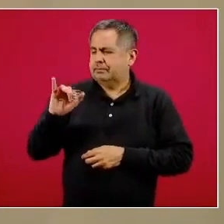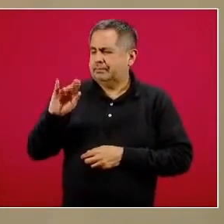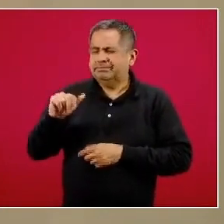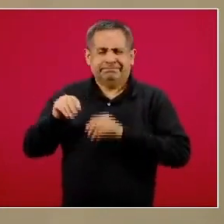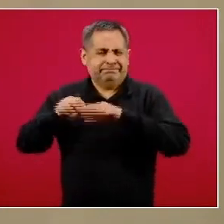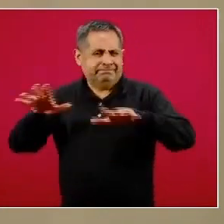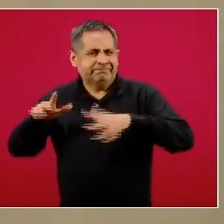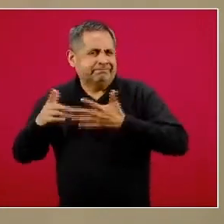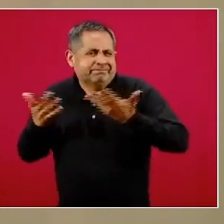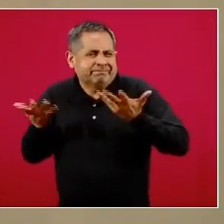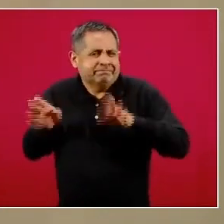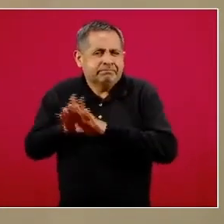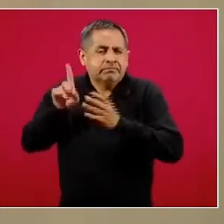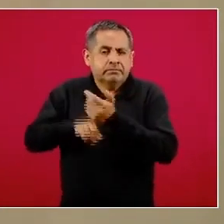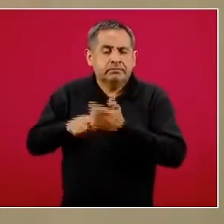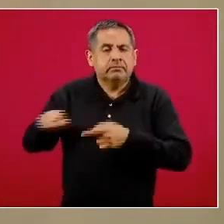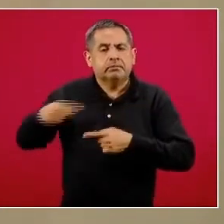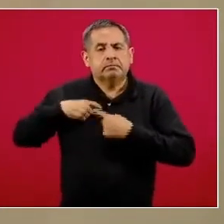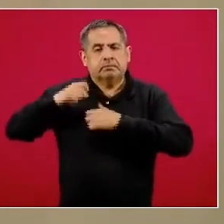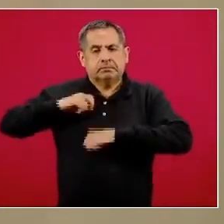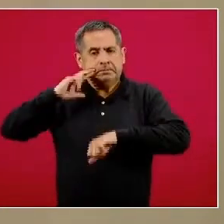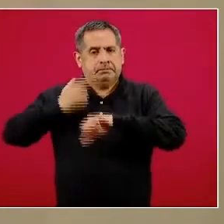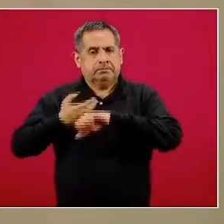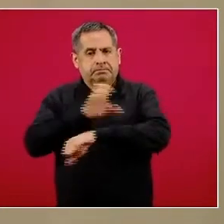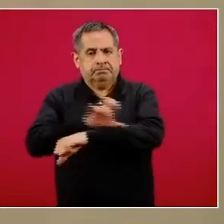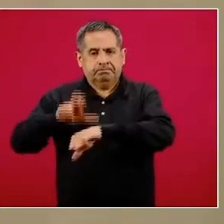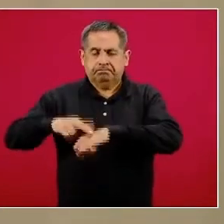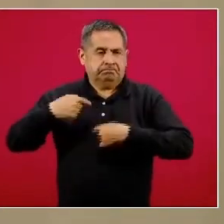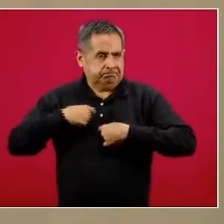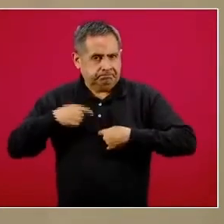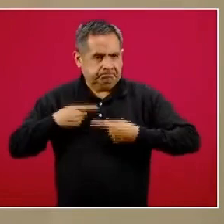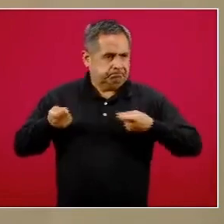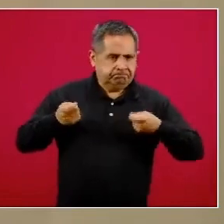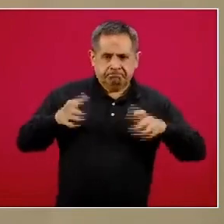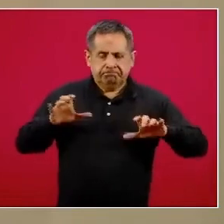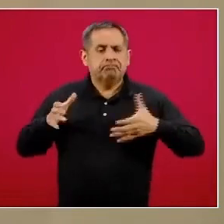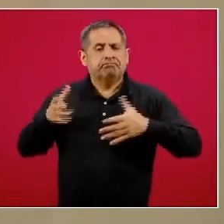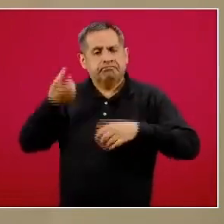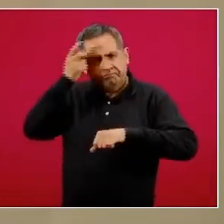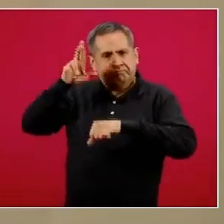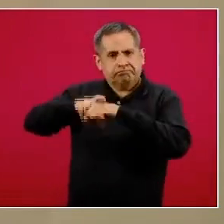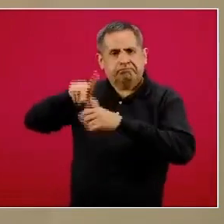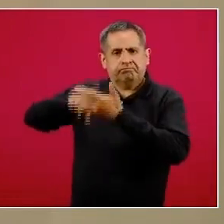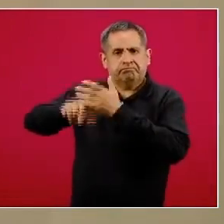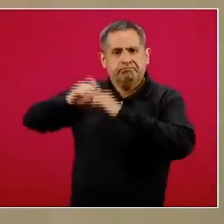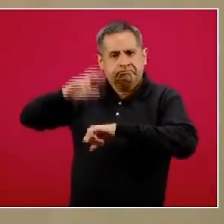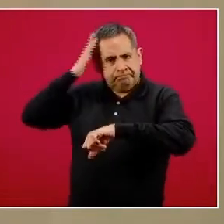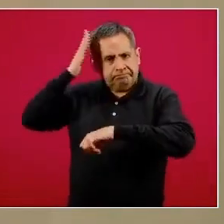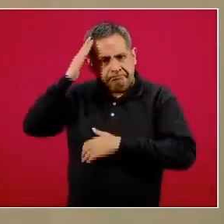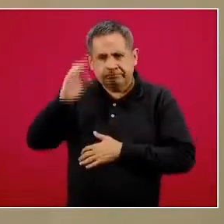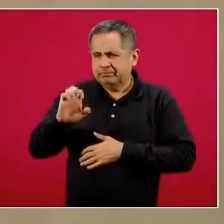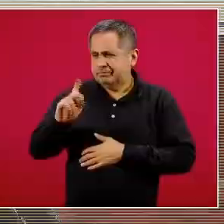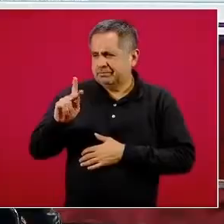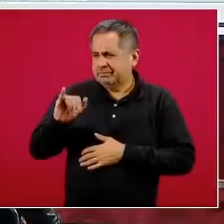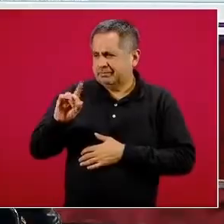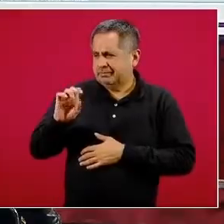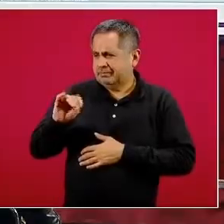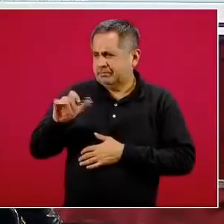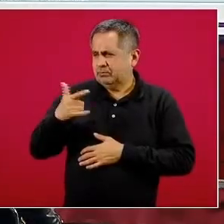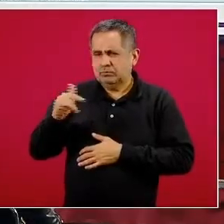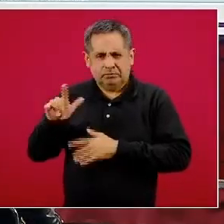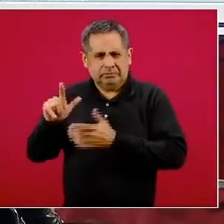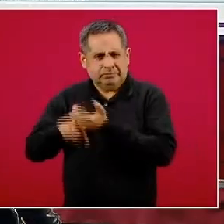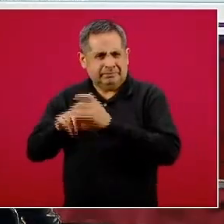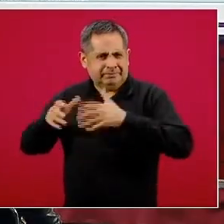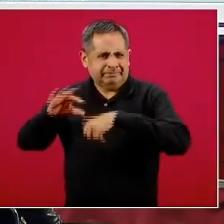Federal y que pues tengo el gusto de coordinar dentro de la Dirección General de Epidemiología. Y al respecto vamos